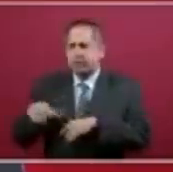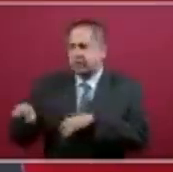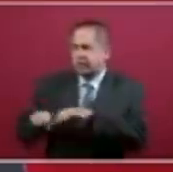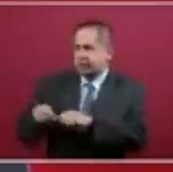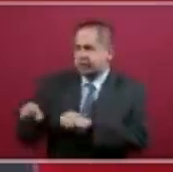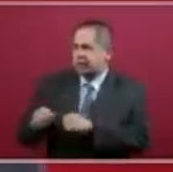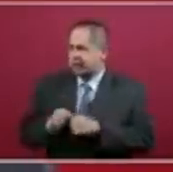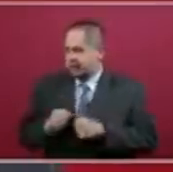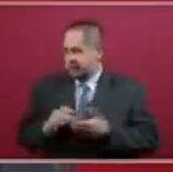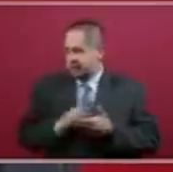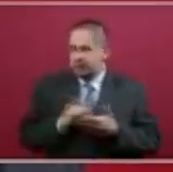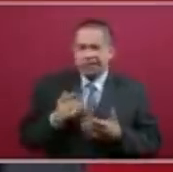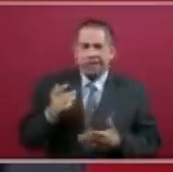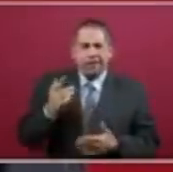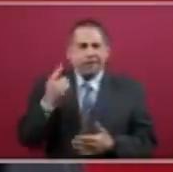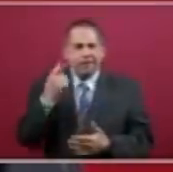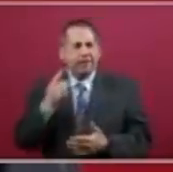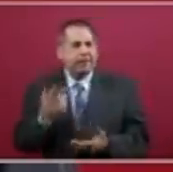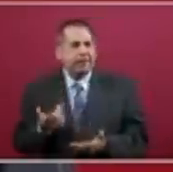para